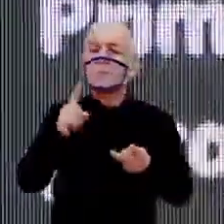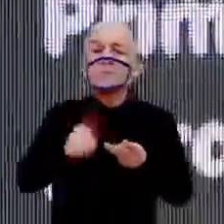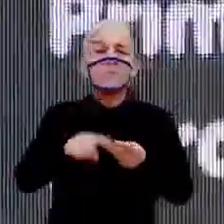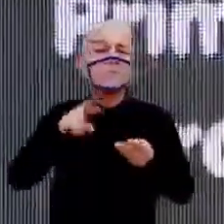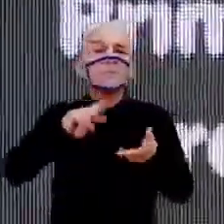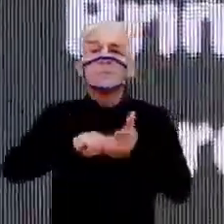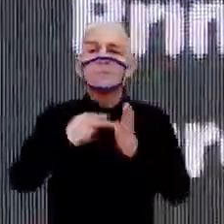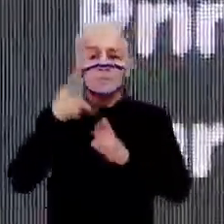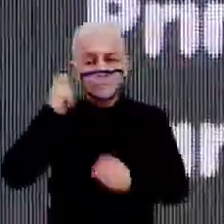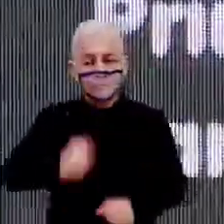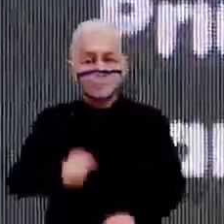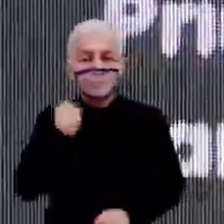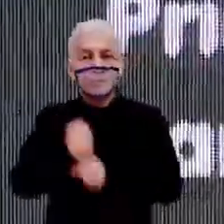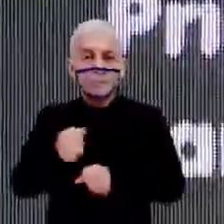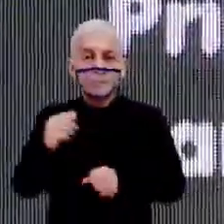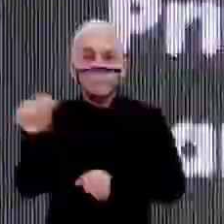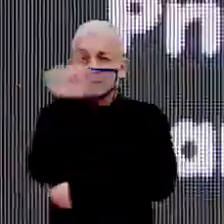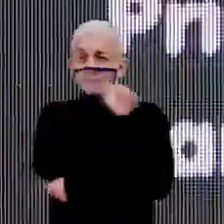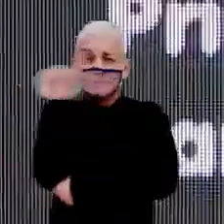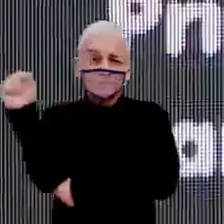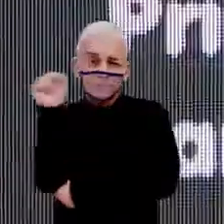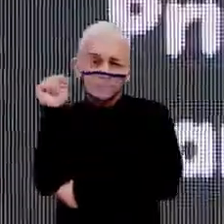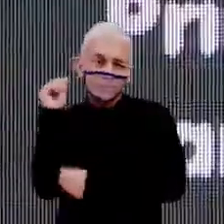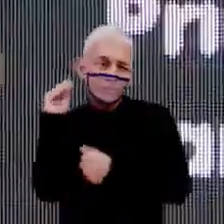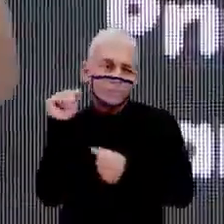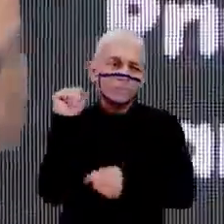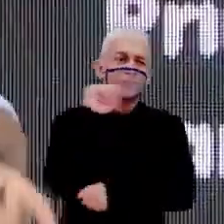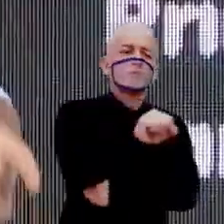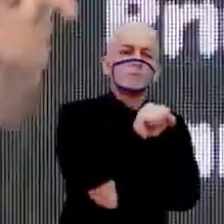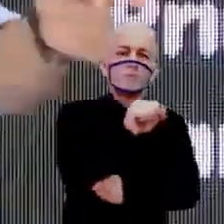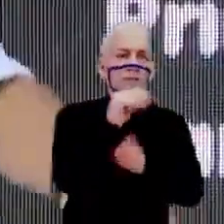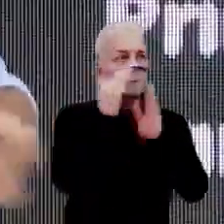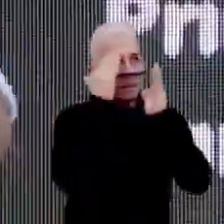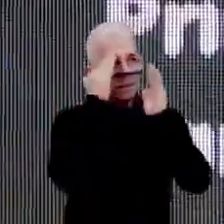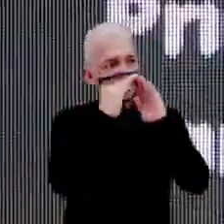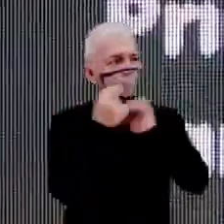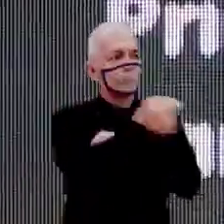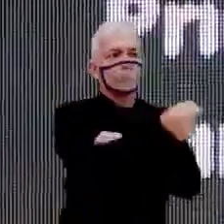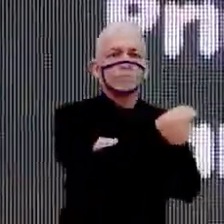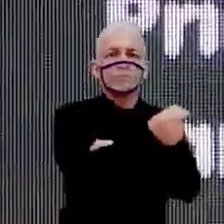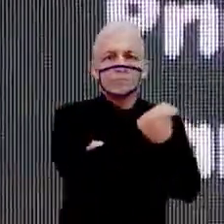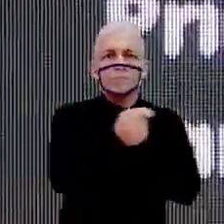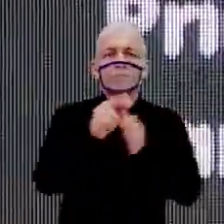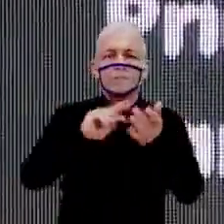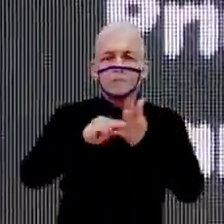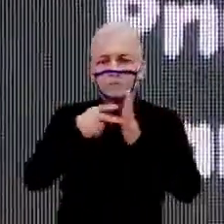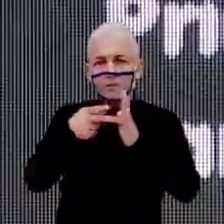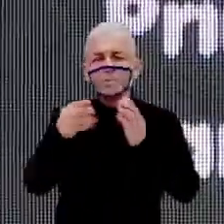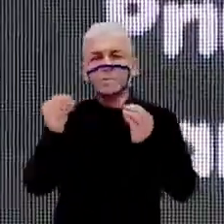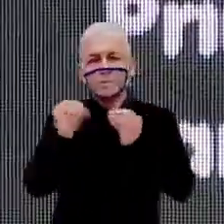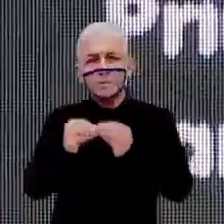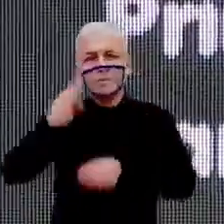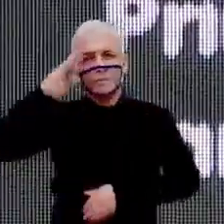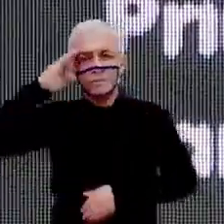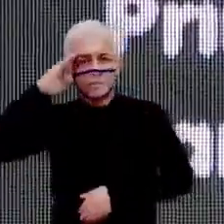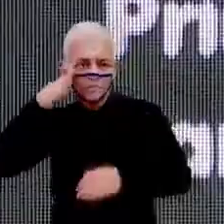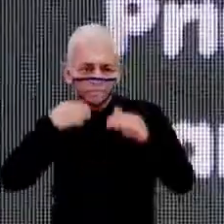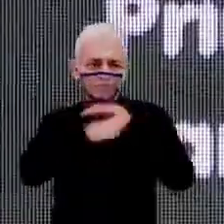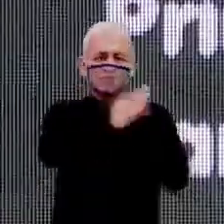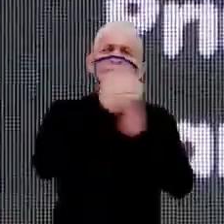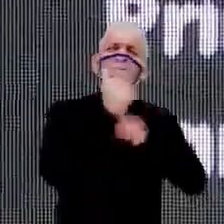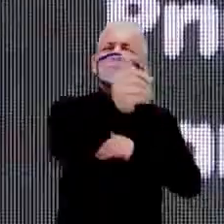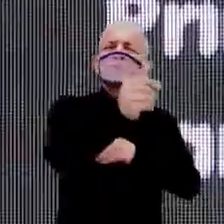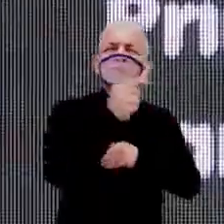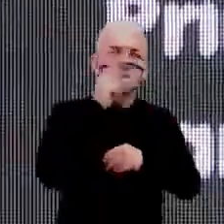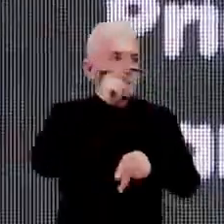quien trabaja que el taxi o el bus pare en tu casa o cerca de ella. Significa que la policía entre al